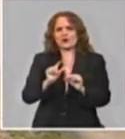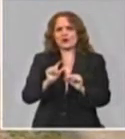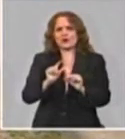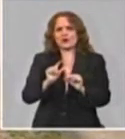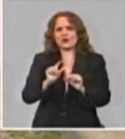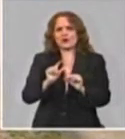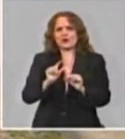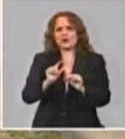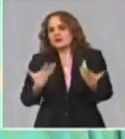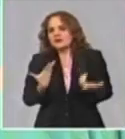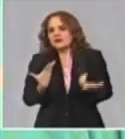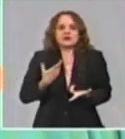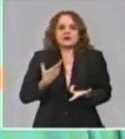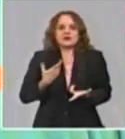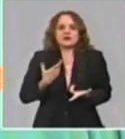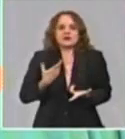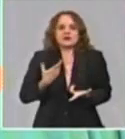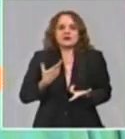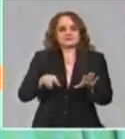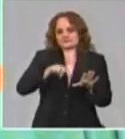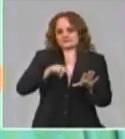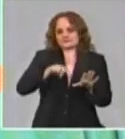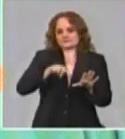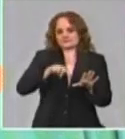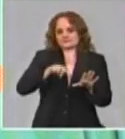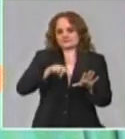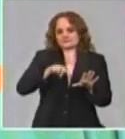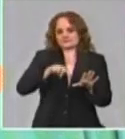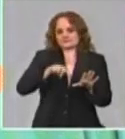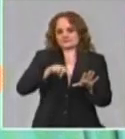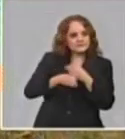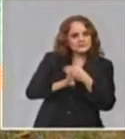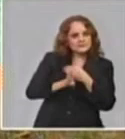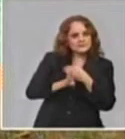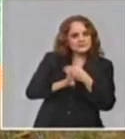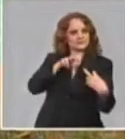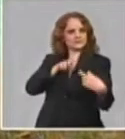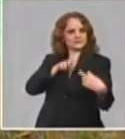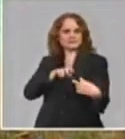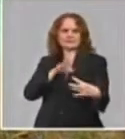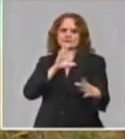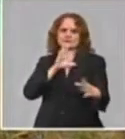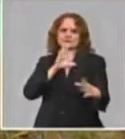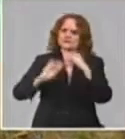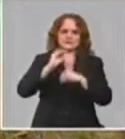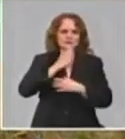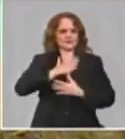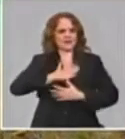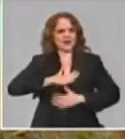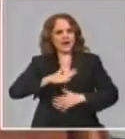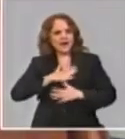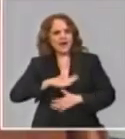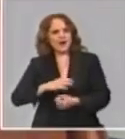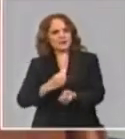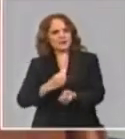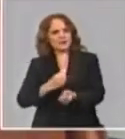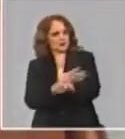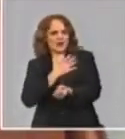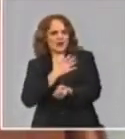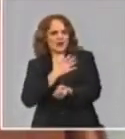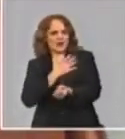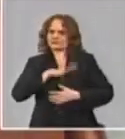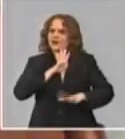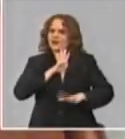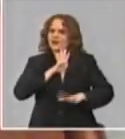medidas higiénico-sanitarias. Me bajé de la ambulancia y le empecé a prestar apoyo emocional a la paciente. Incluso